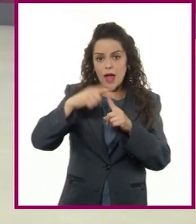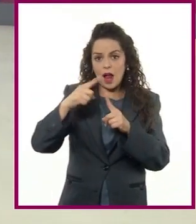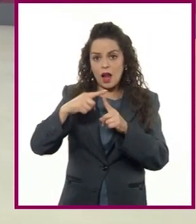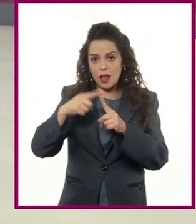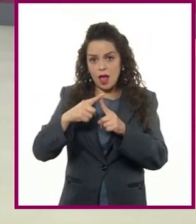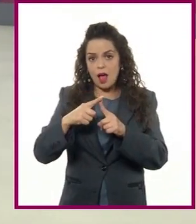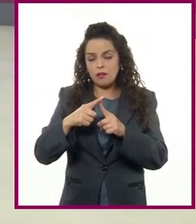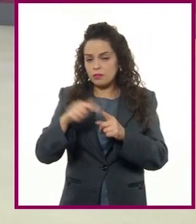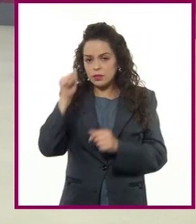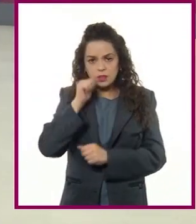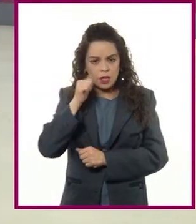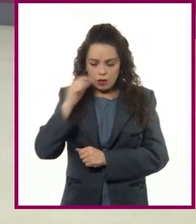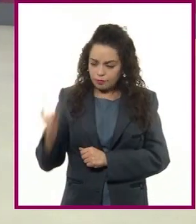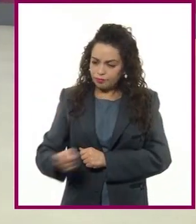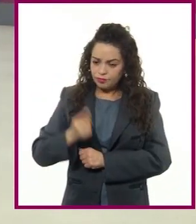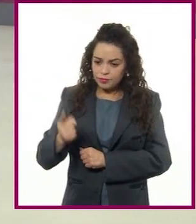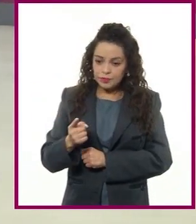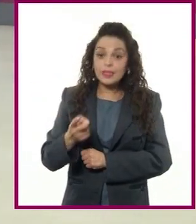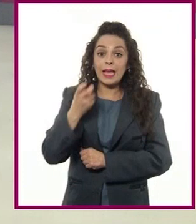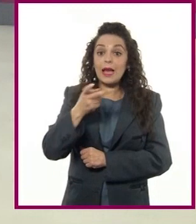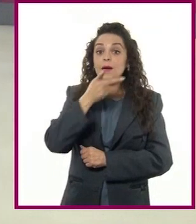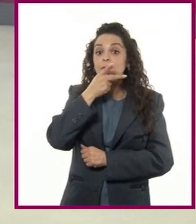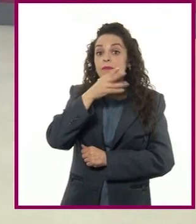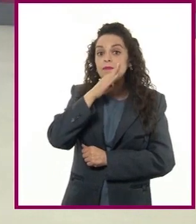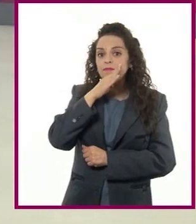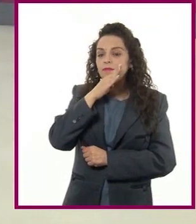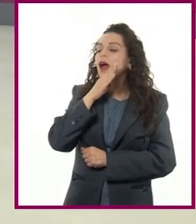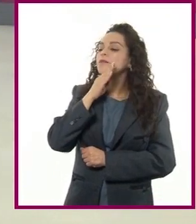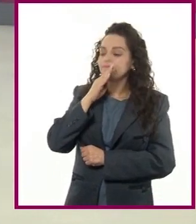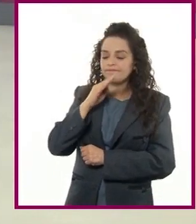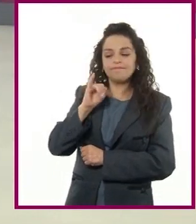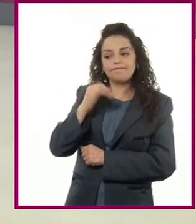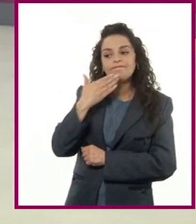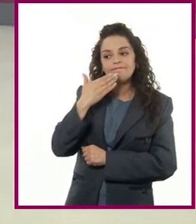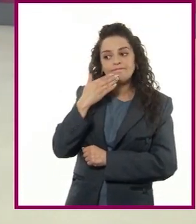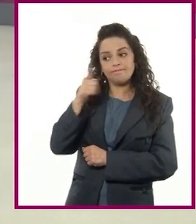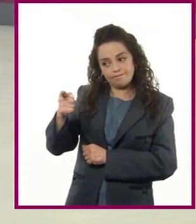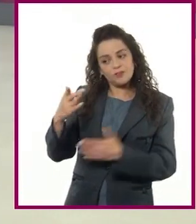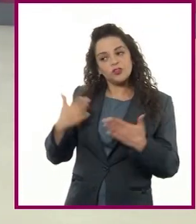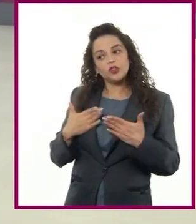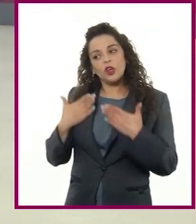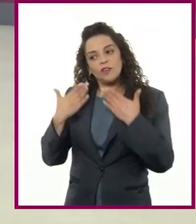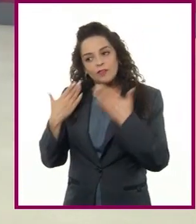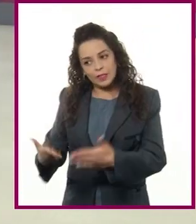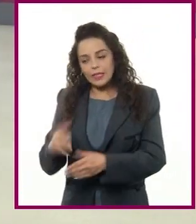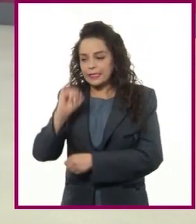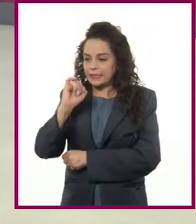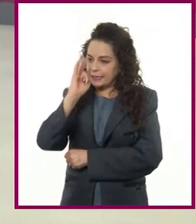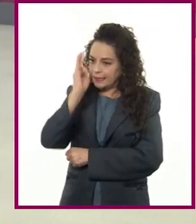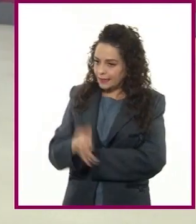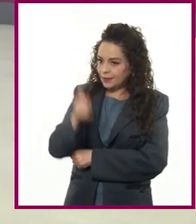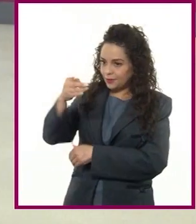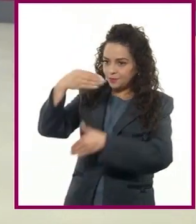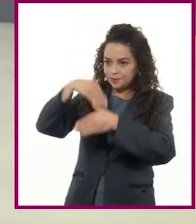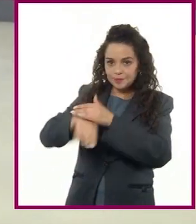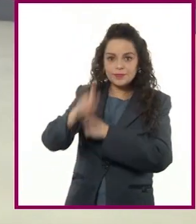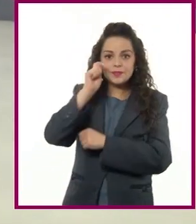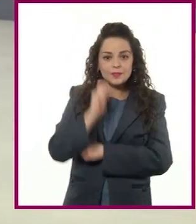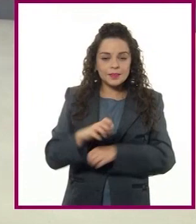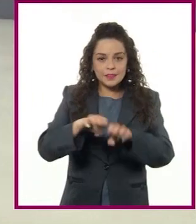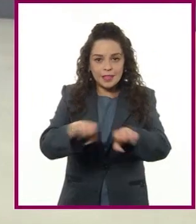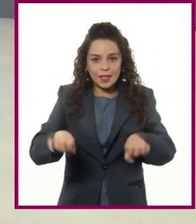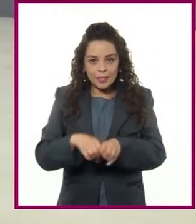forma constante y su papá y mamá le dan un voto de confianza accediendo a que se incorpore al equipo de